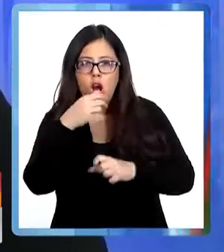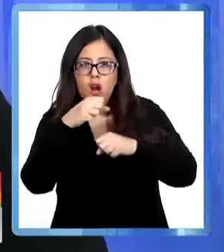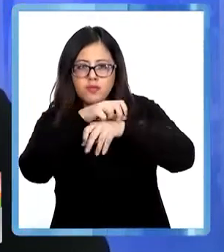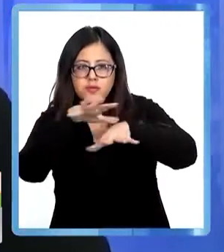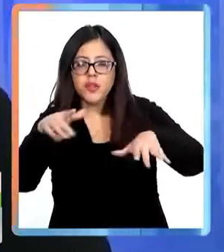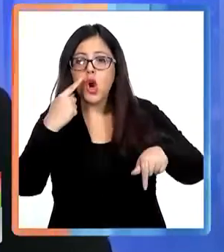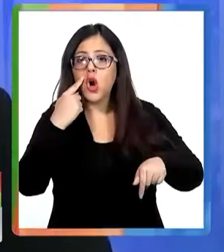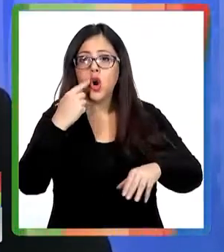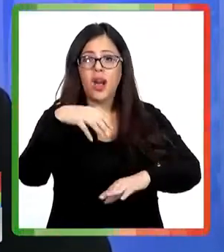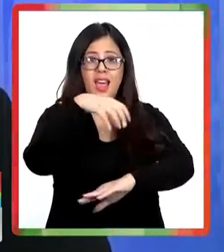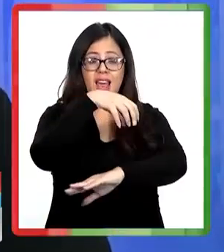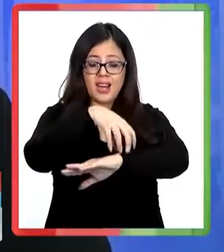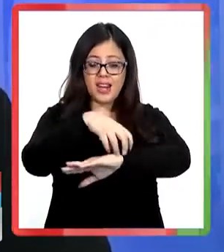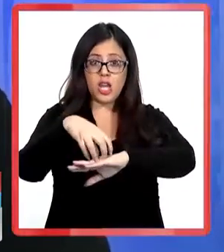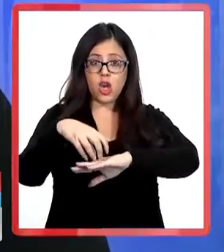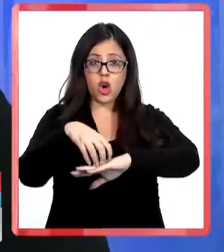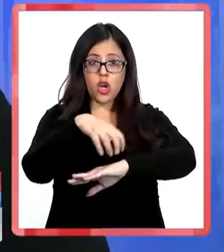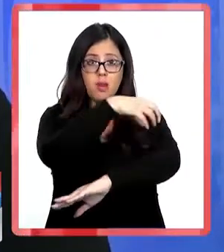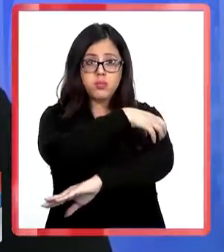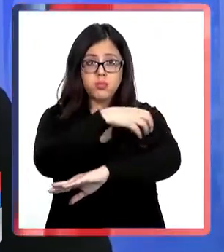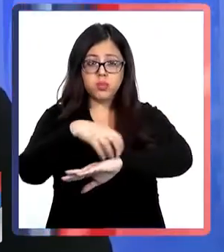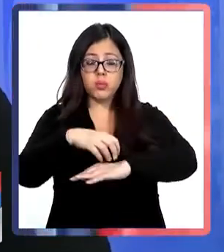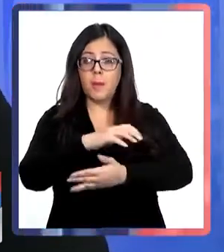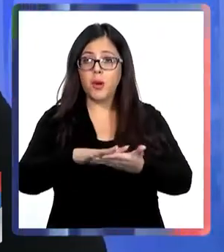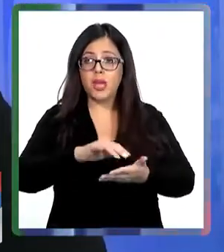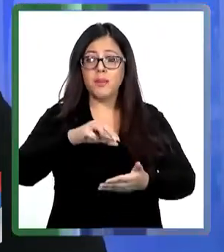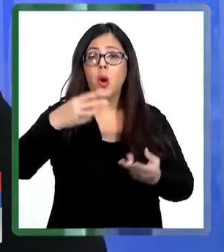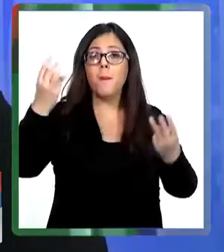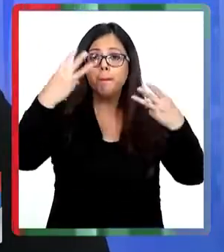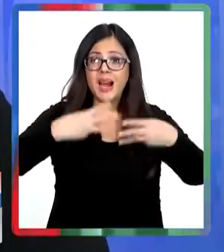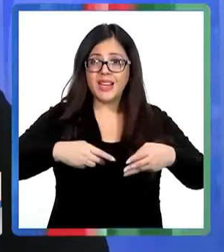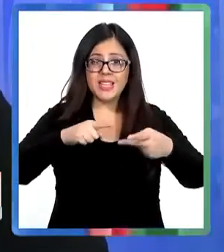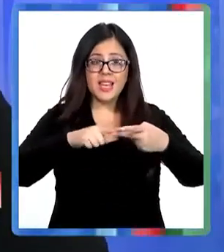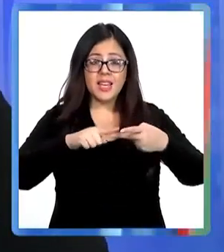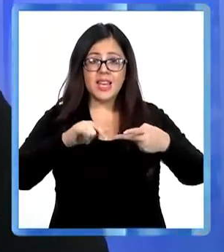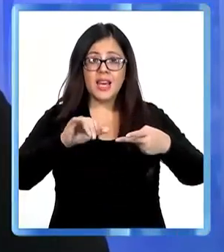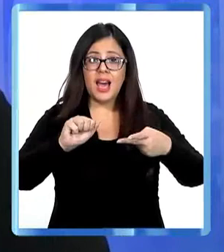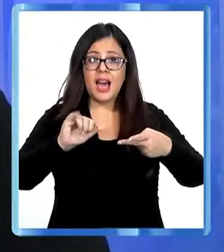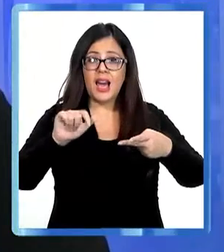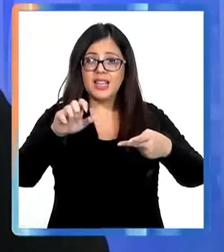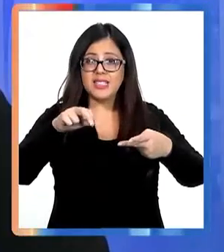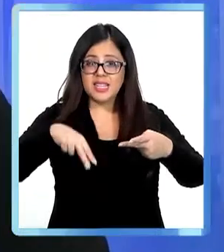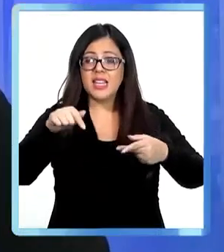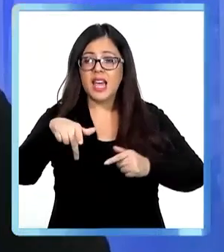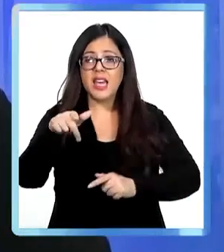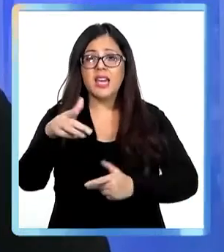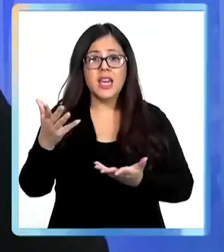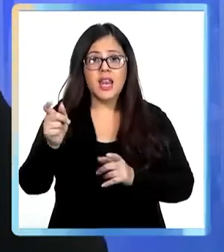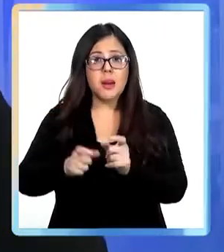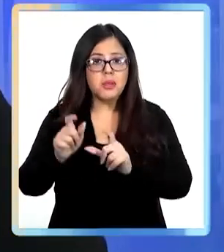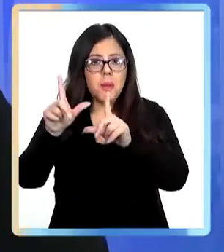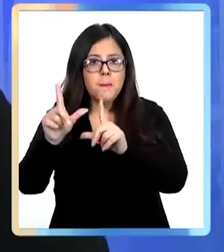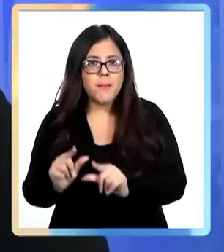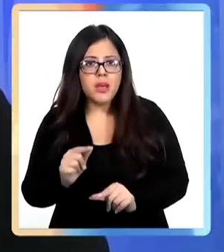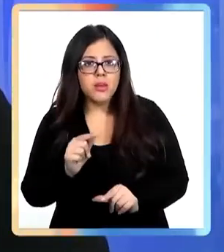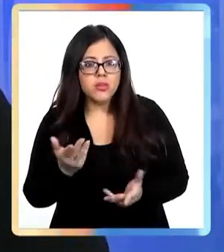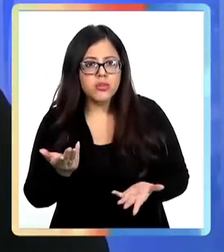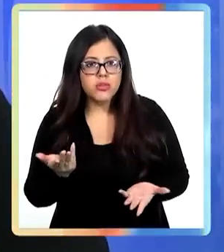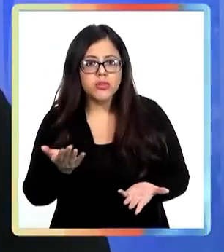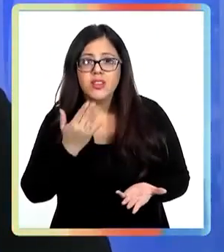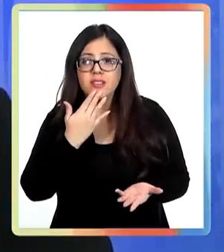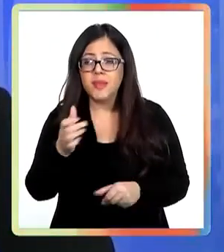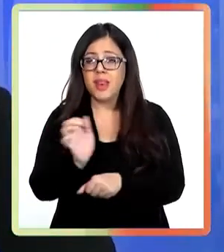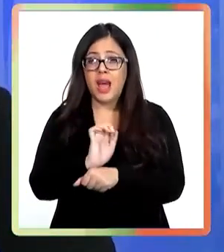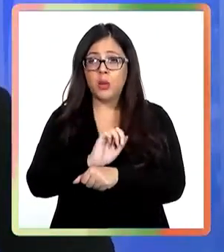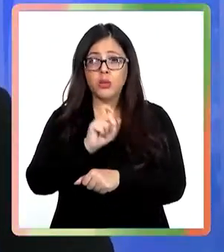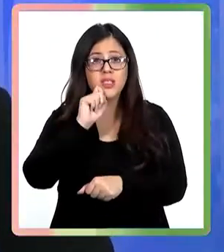en regiones extremas como Magallanes y Aysén, en donde la población es escasa, y en donde el